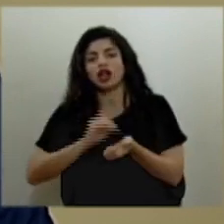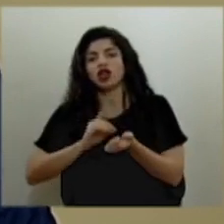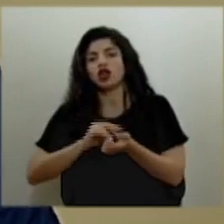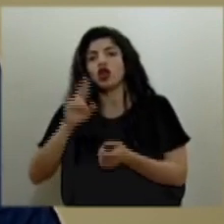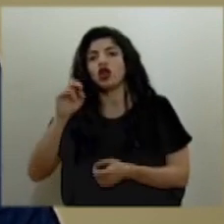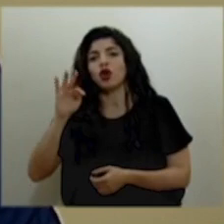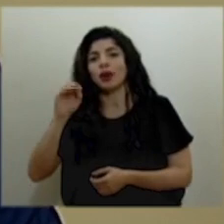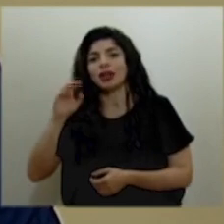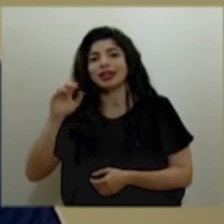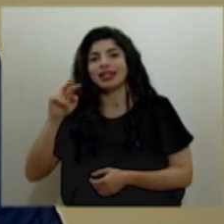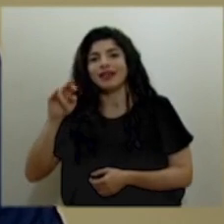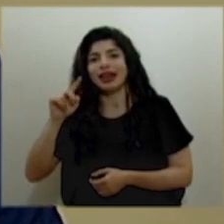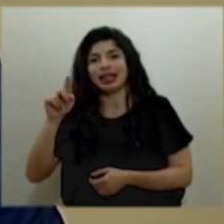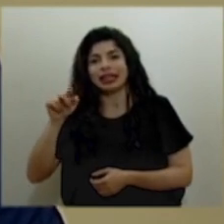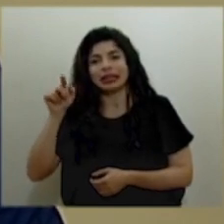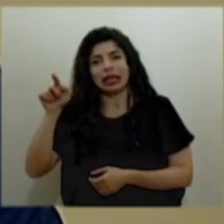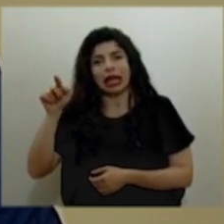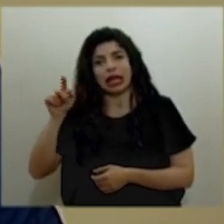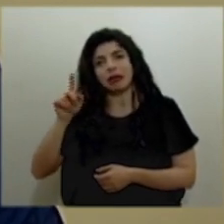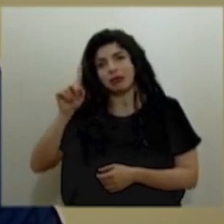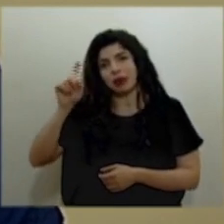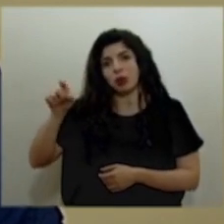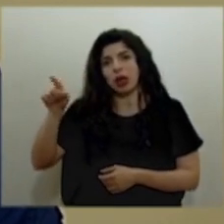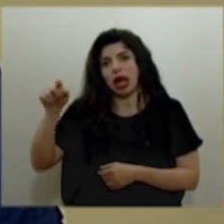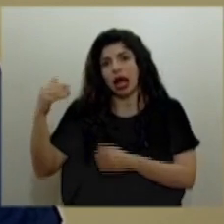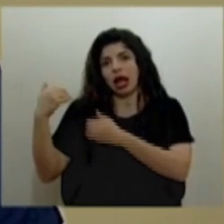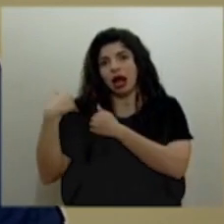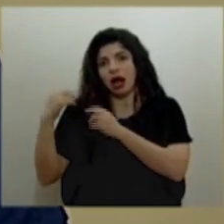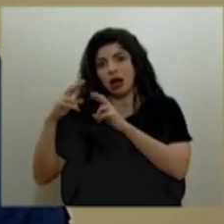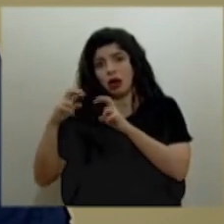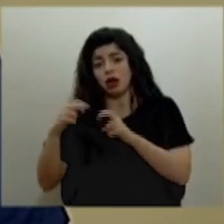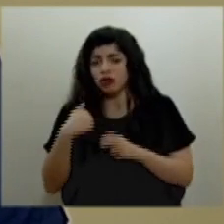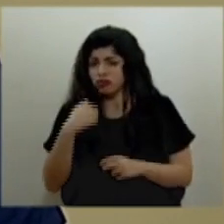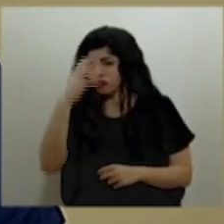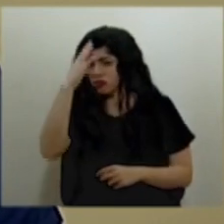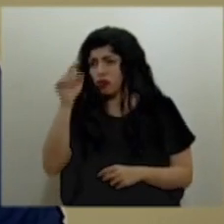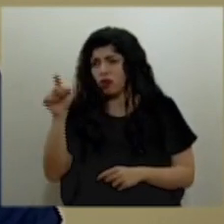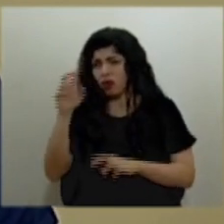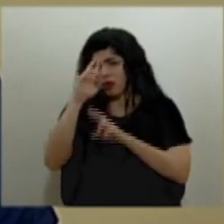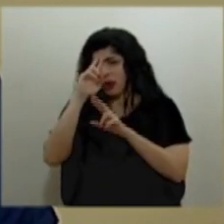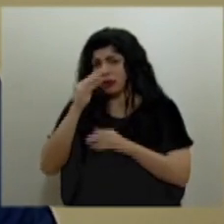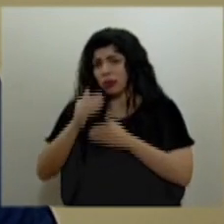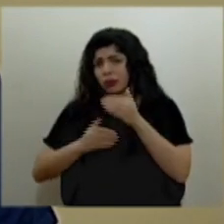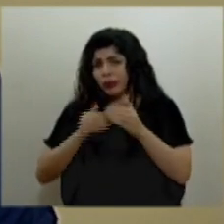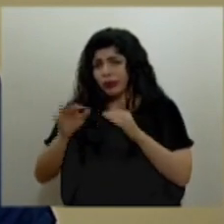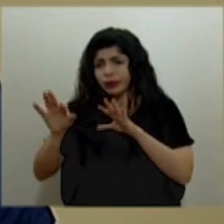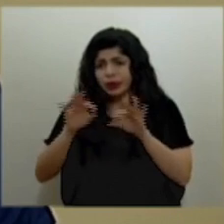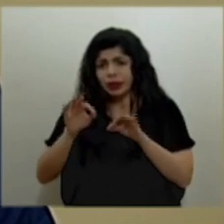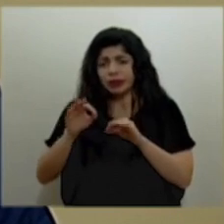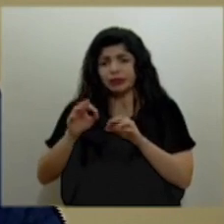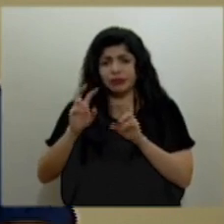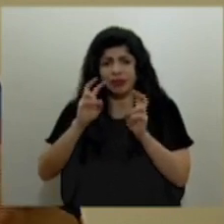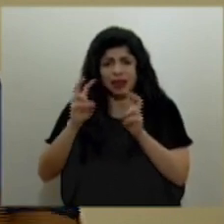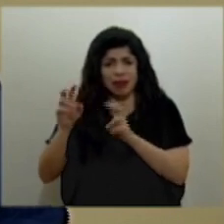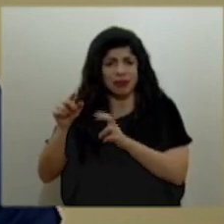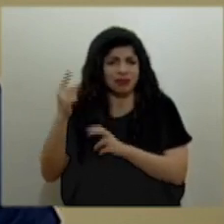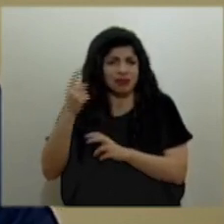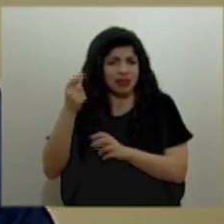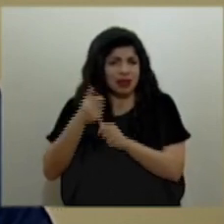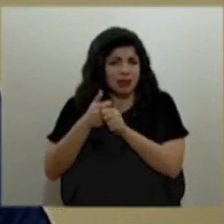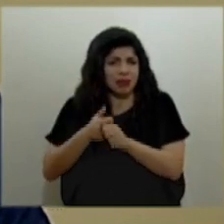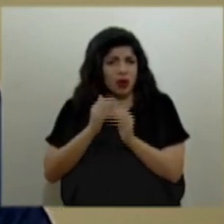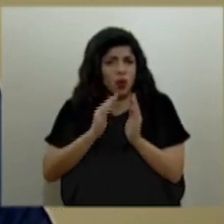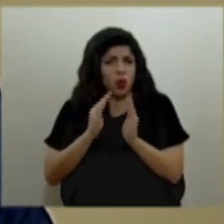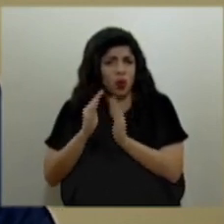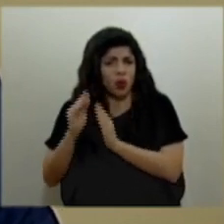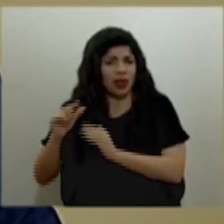Cervantes. Habría que hacerle a él esa pregunta. Me imagino que se han respetado todos los procesos de selección y los asuntos correspondientes, como siempre lo ha hecho